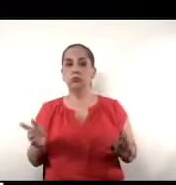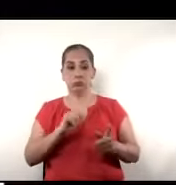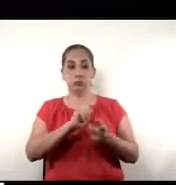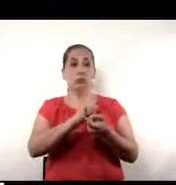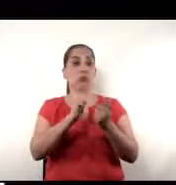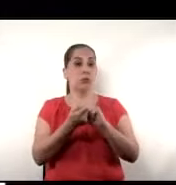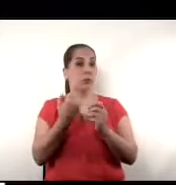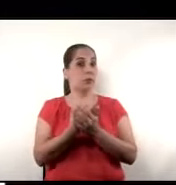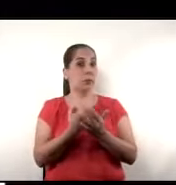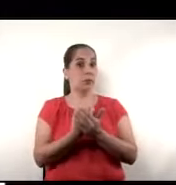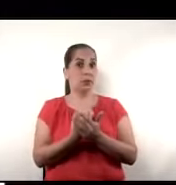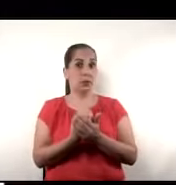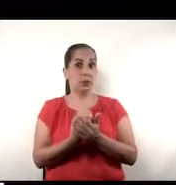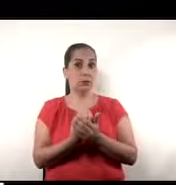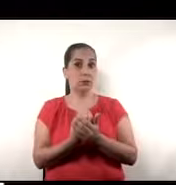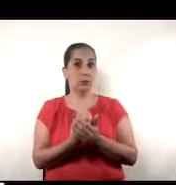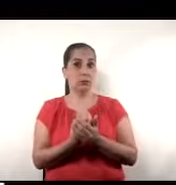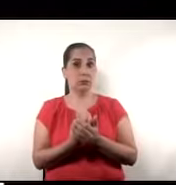fiscal,